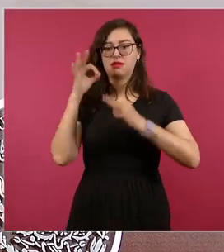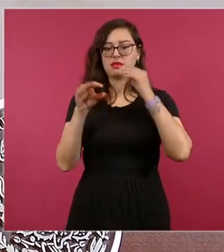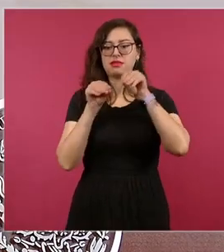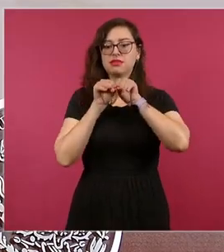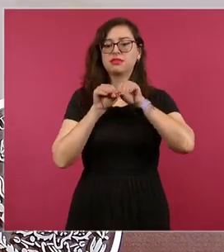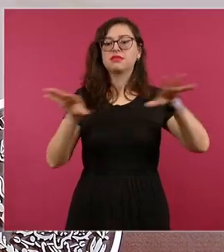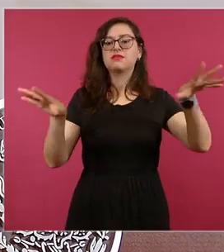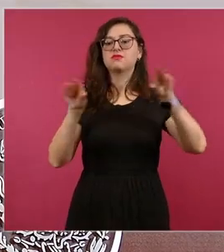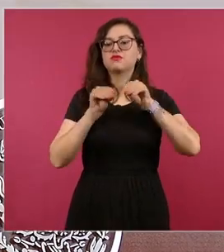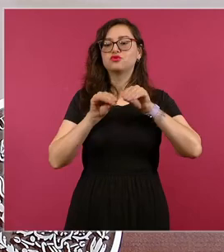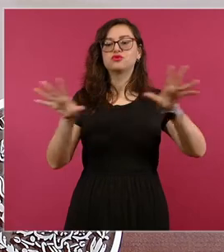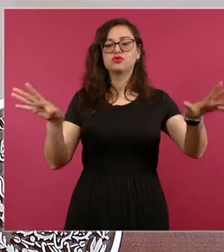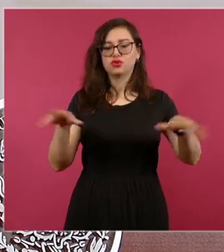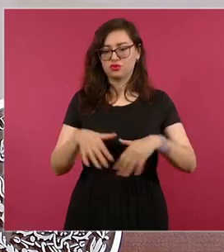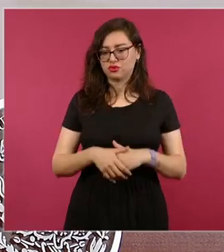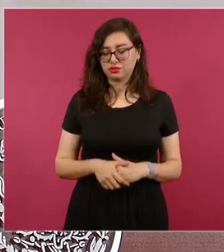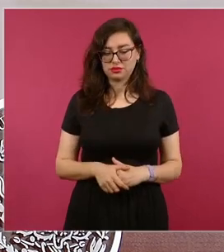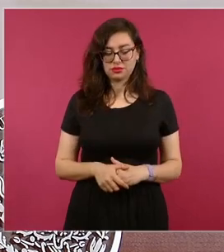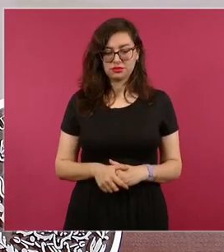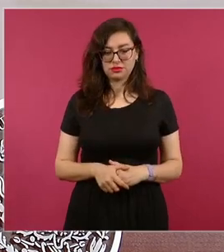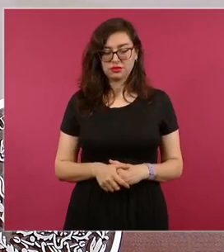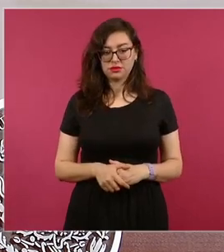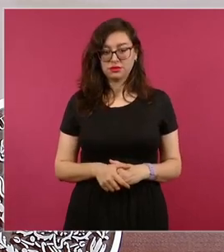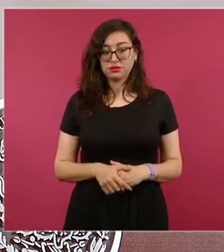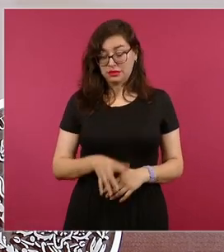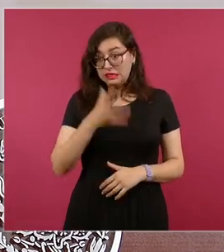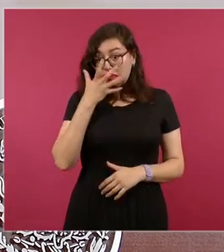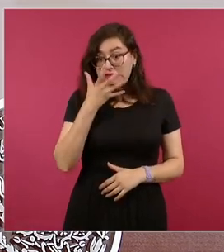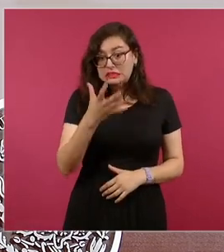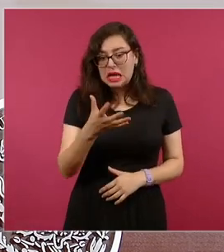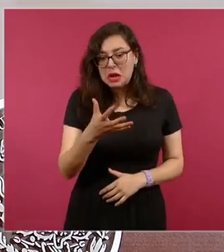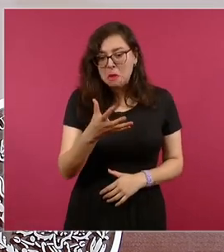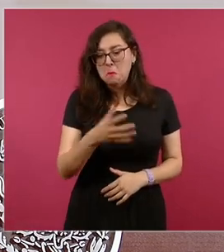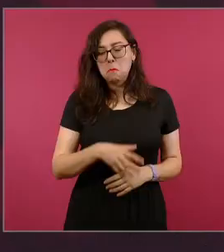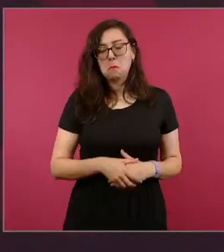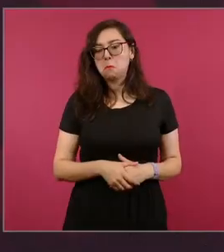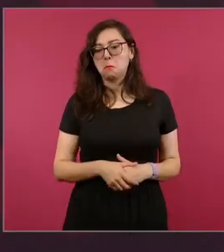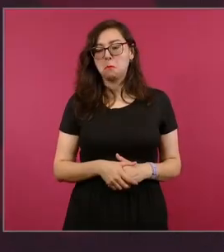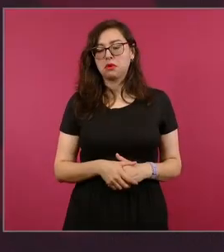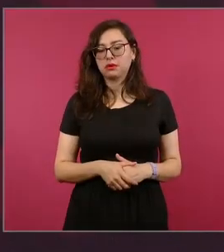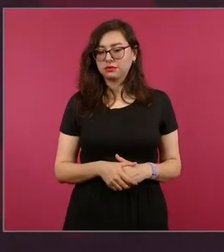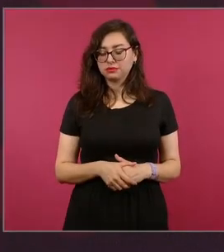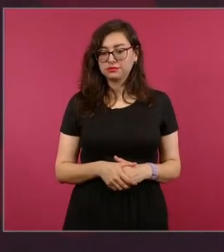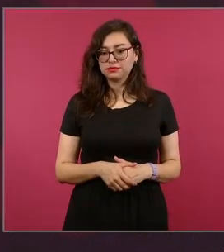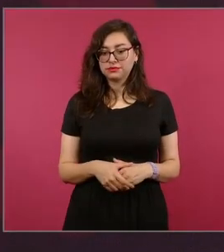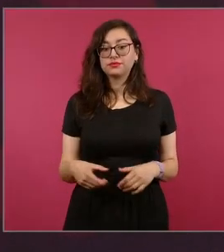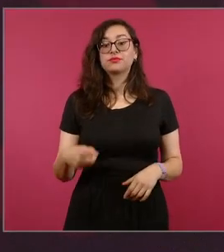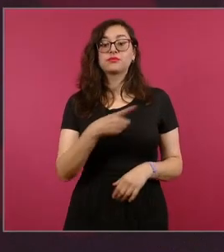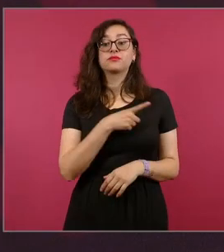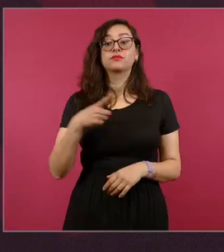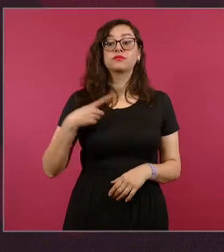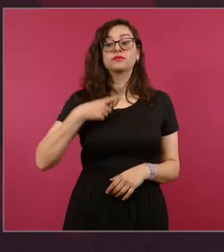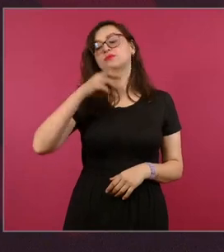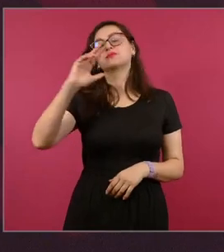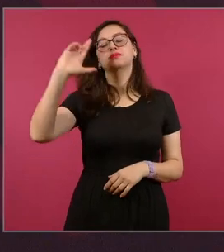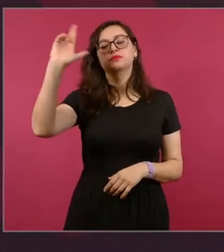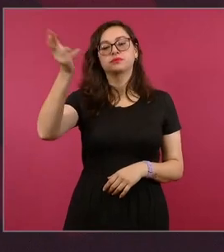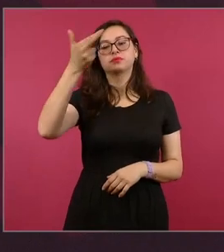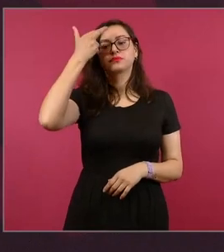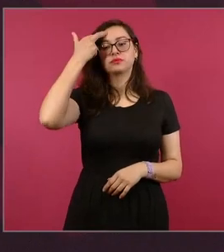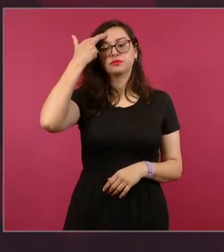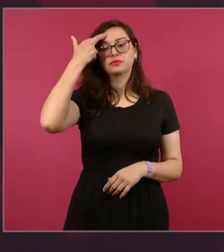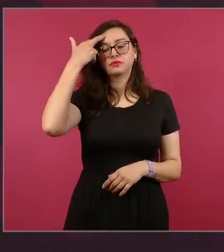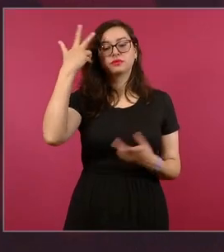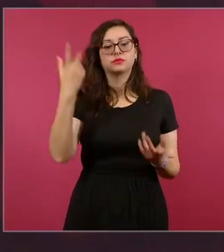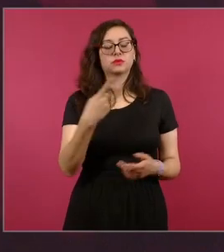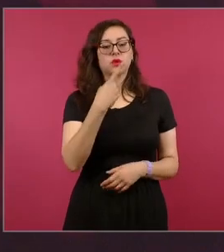No olviden que este Instituto para Promover